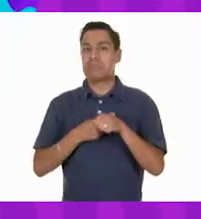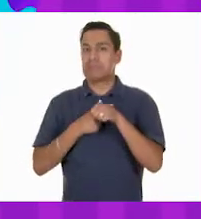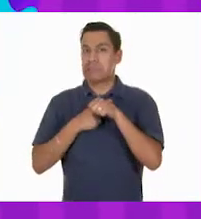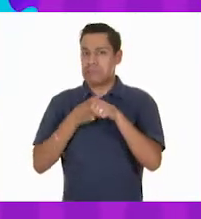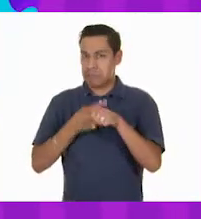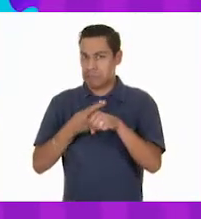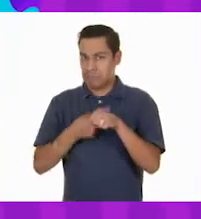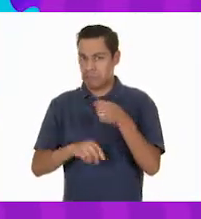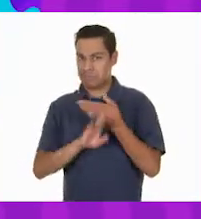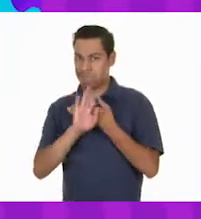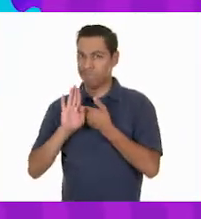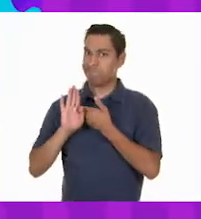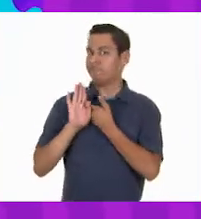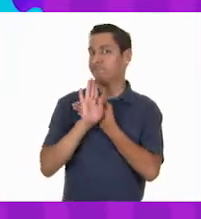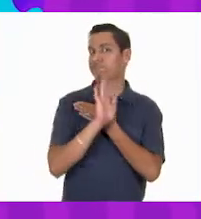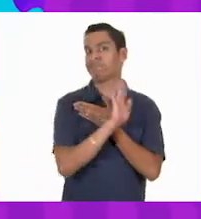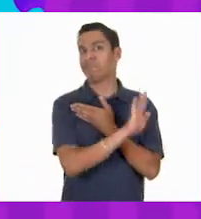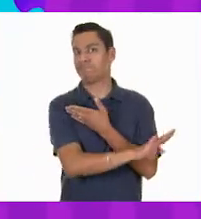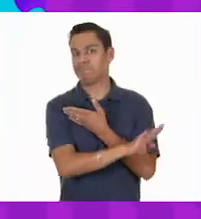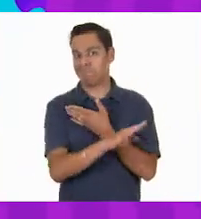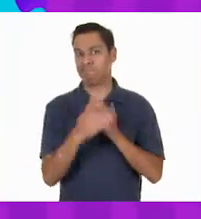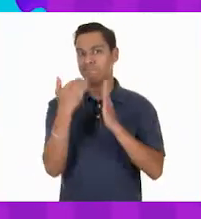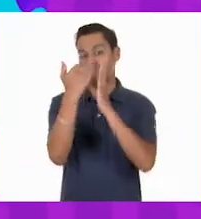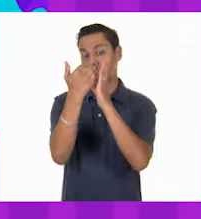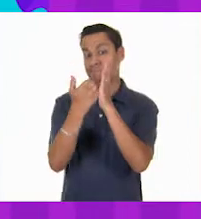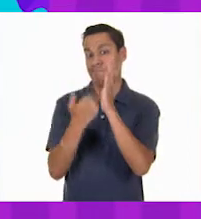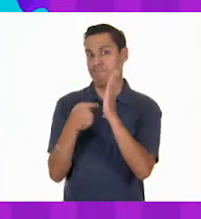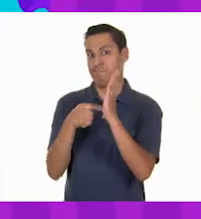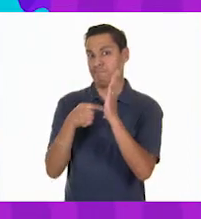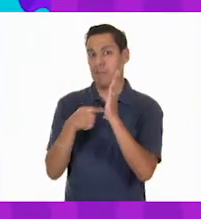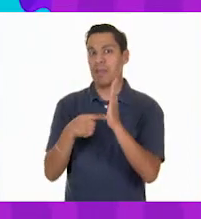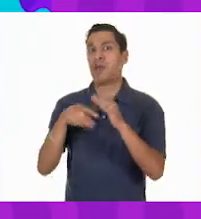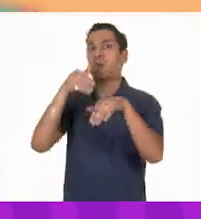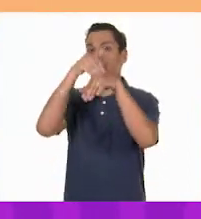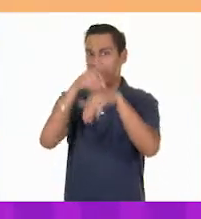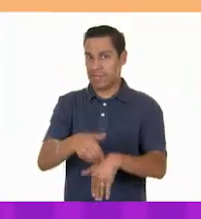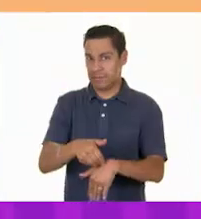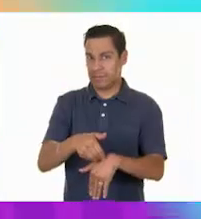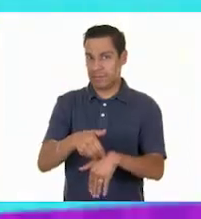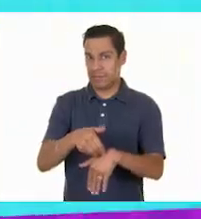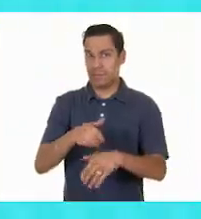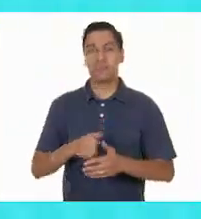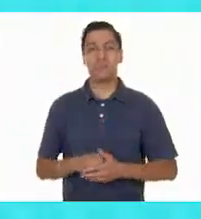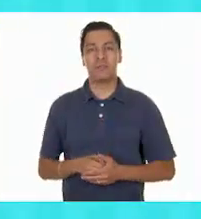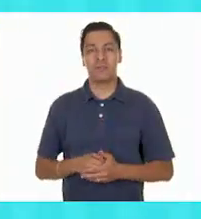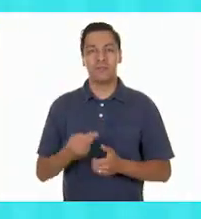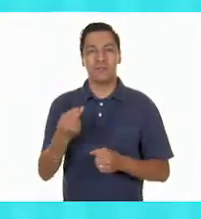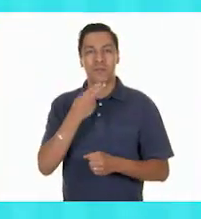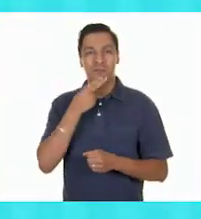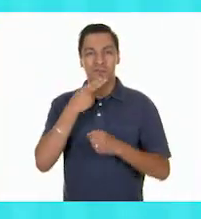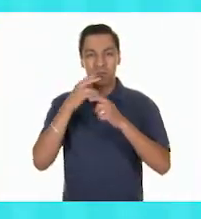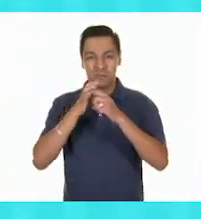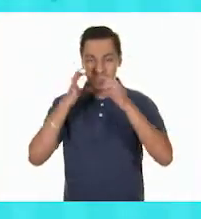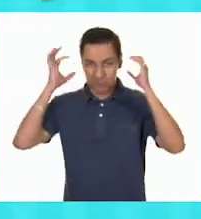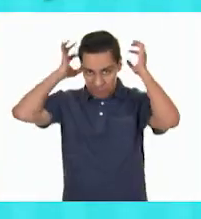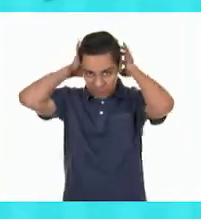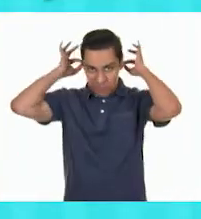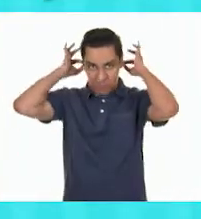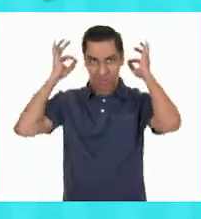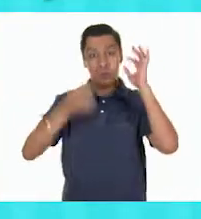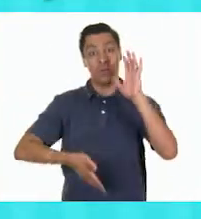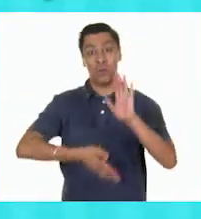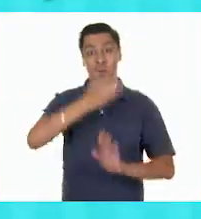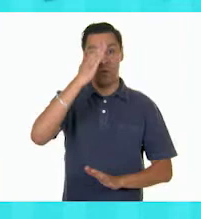no siguiendo las buenas prácticas que ya todos conocemos para evitar contagiarnos utiliza cubrebocas no salgas de